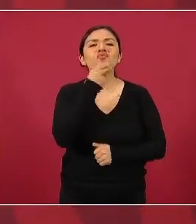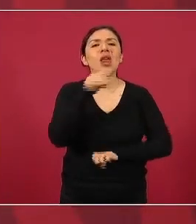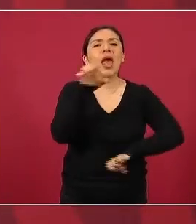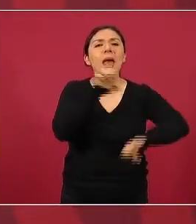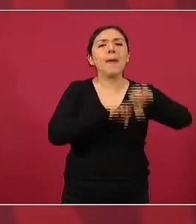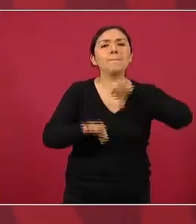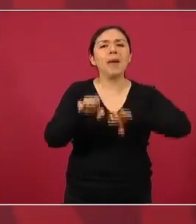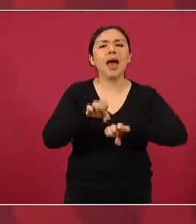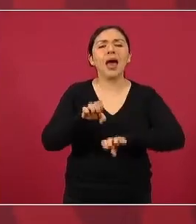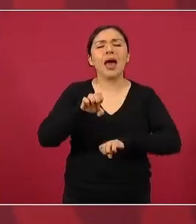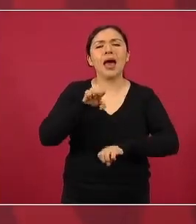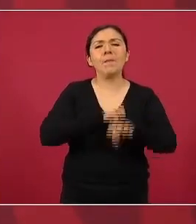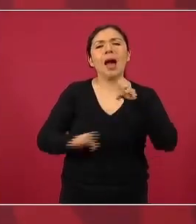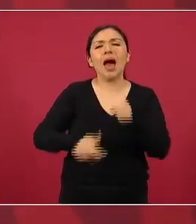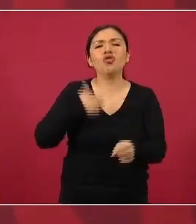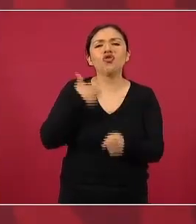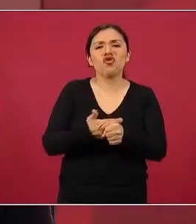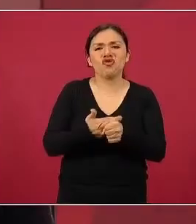Ken,